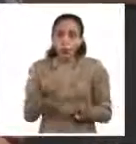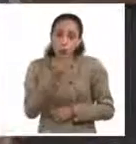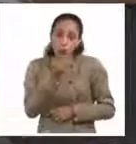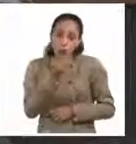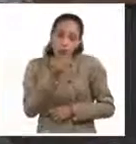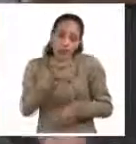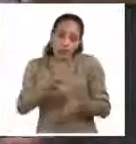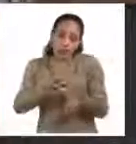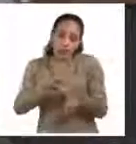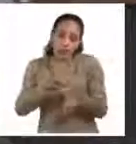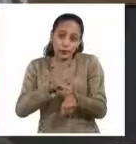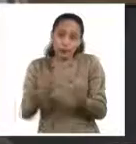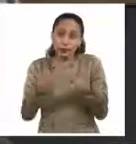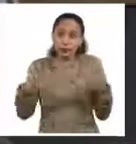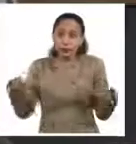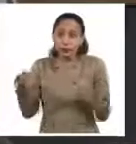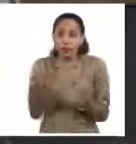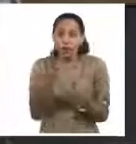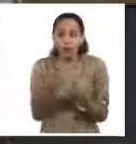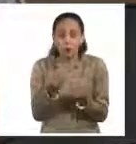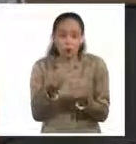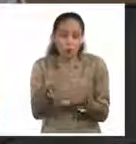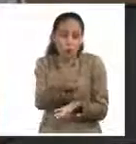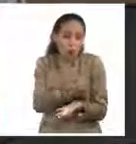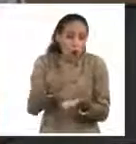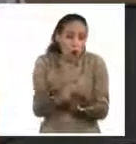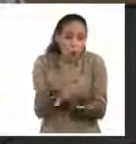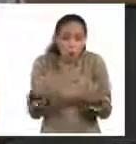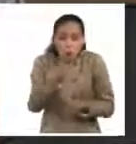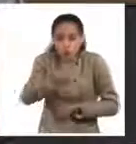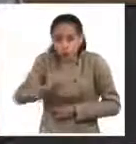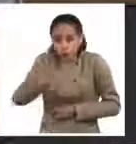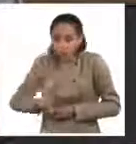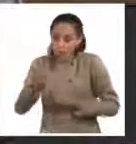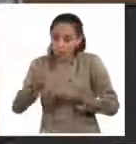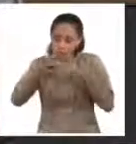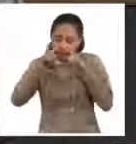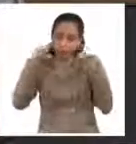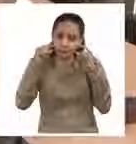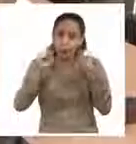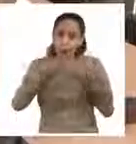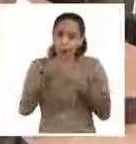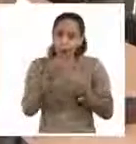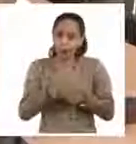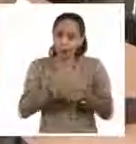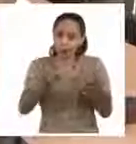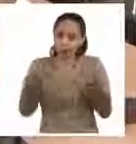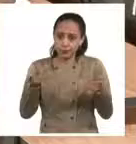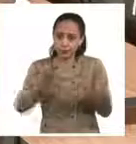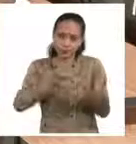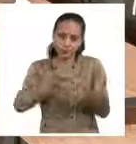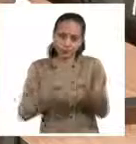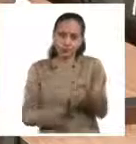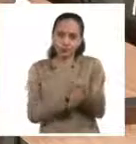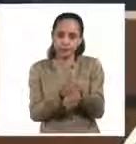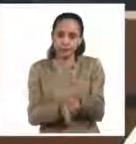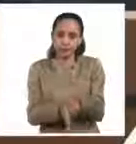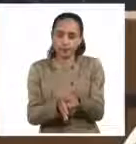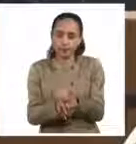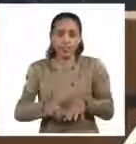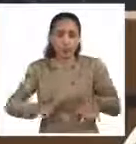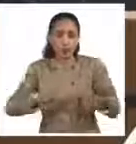haber, sobre todo la acumulación de personas, etcétera, un incremento de los casos positivos. Para alejarnos de una situación compleja